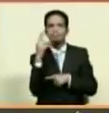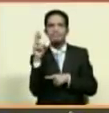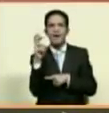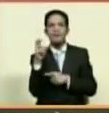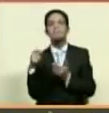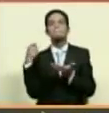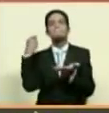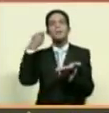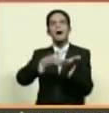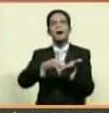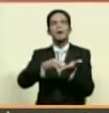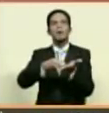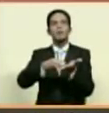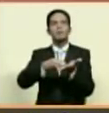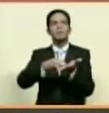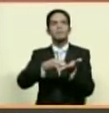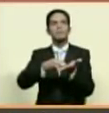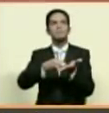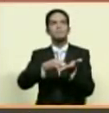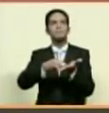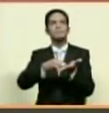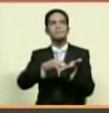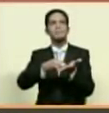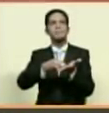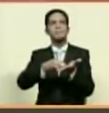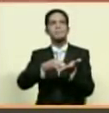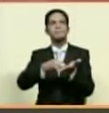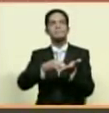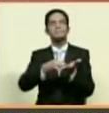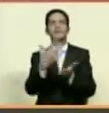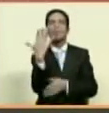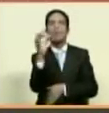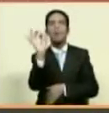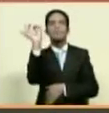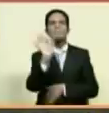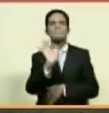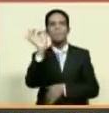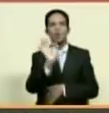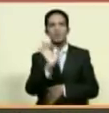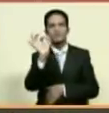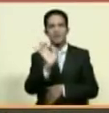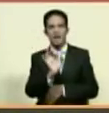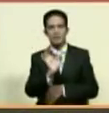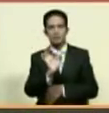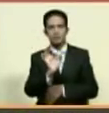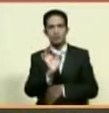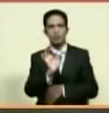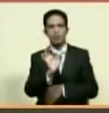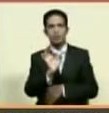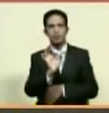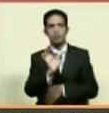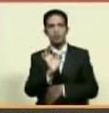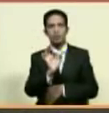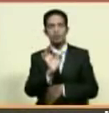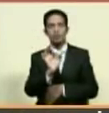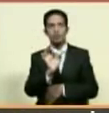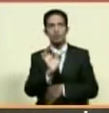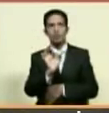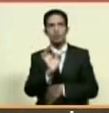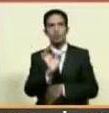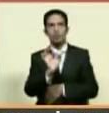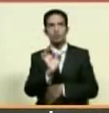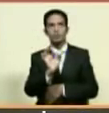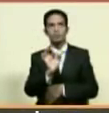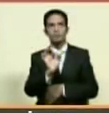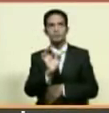pago de el 50% restante a nuestros queridos